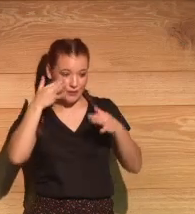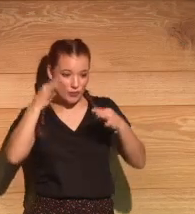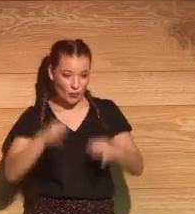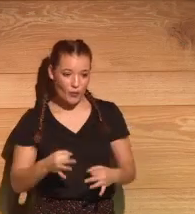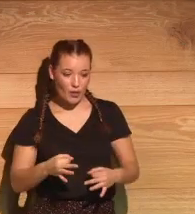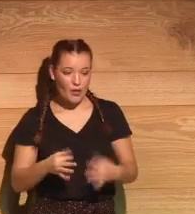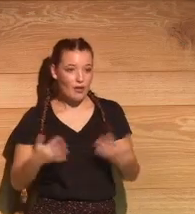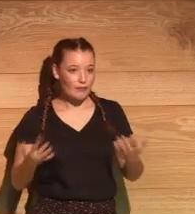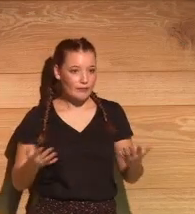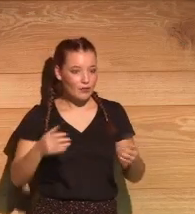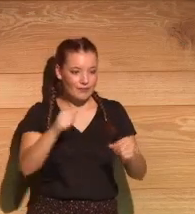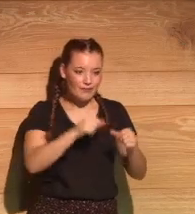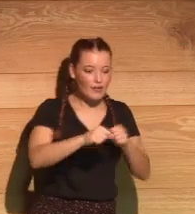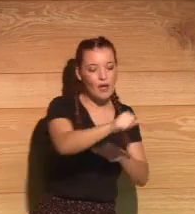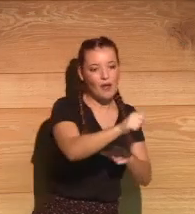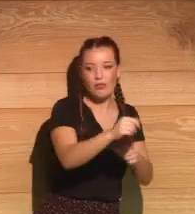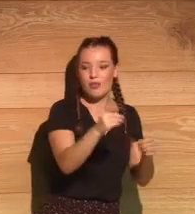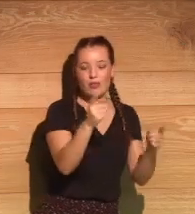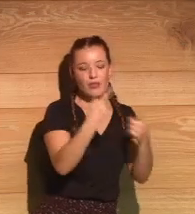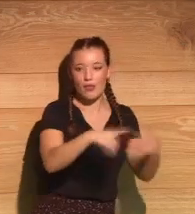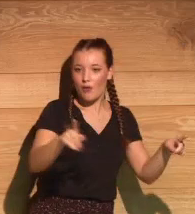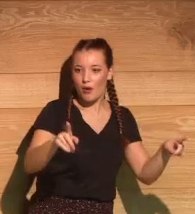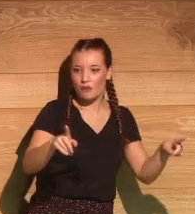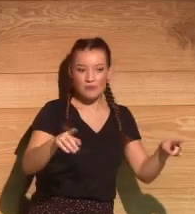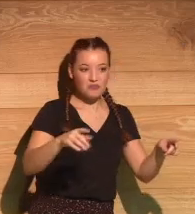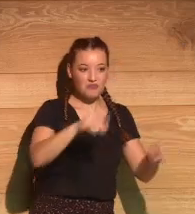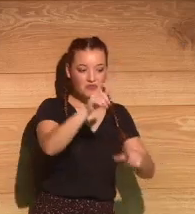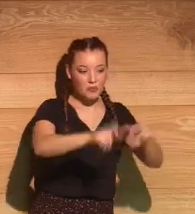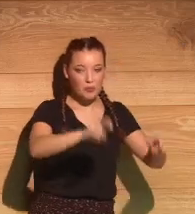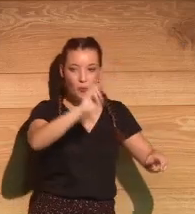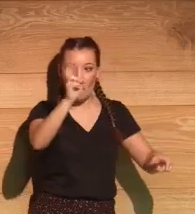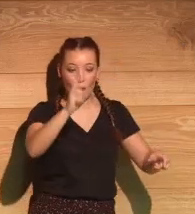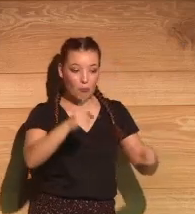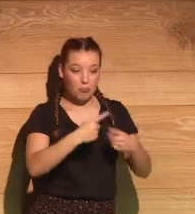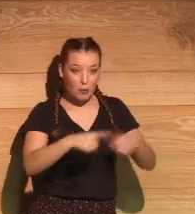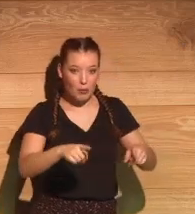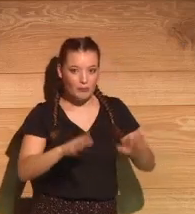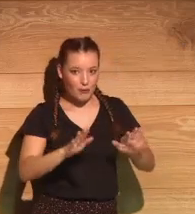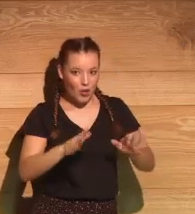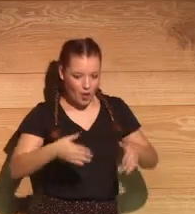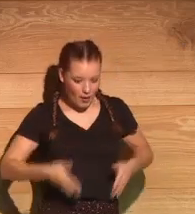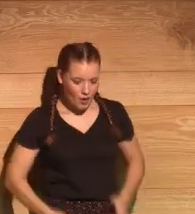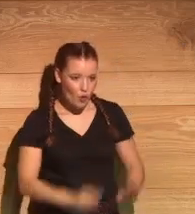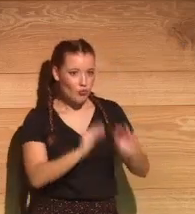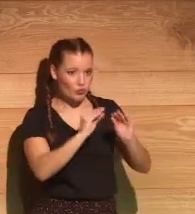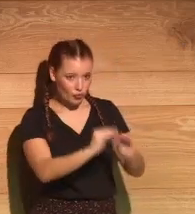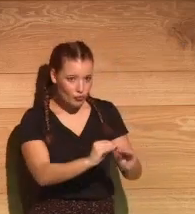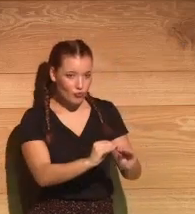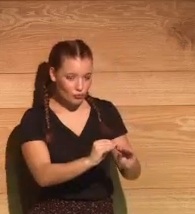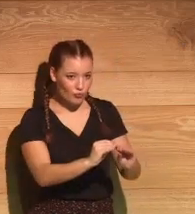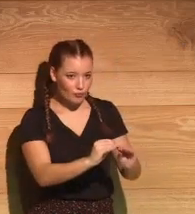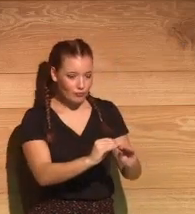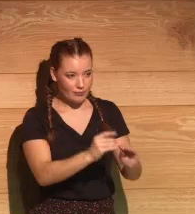lo que venga después no importa. Y lo que venga después no importa, eran sus propios hijos, o son sus propios hijos, en términos